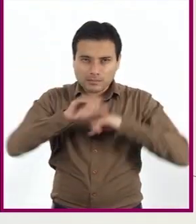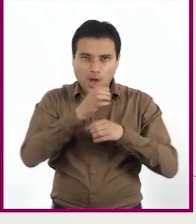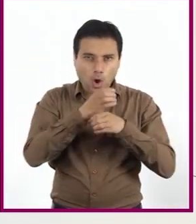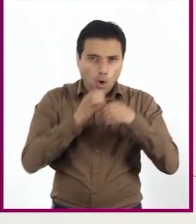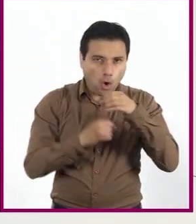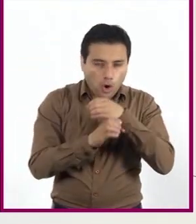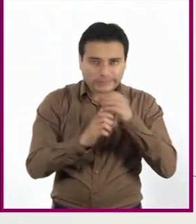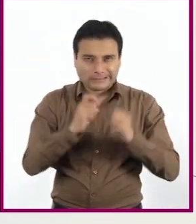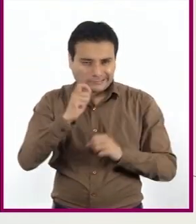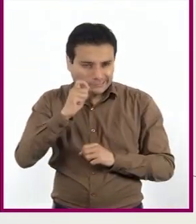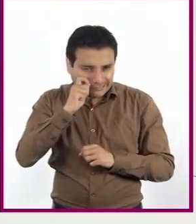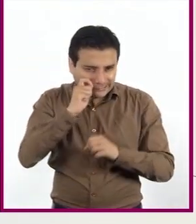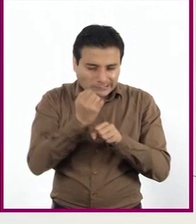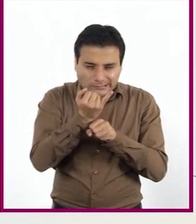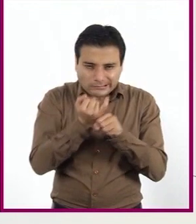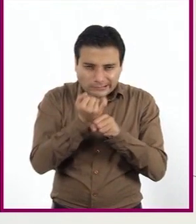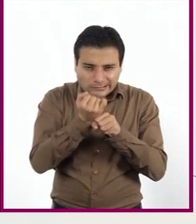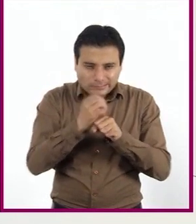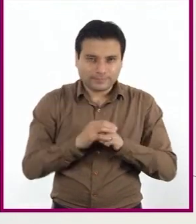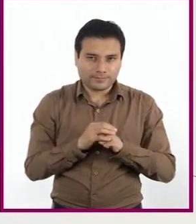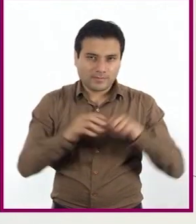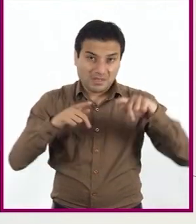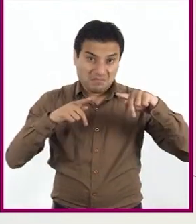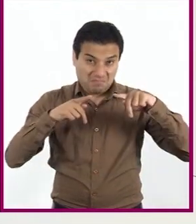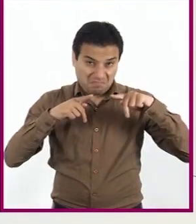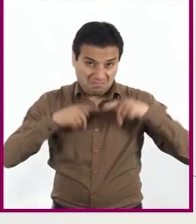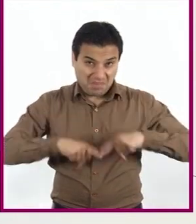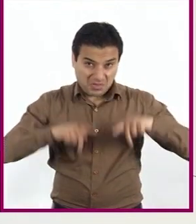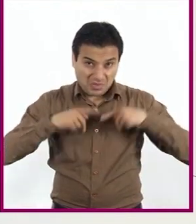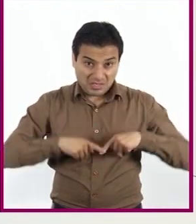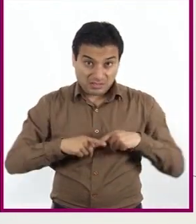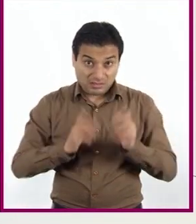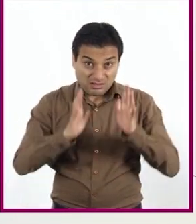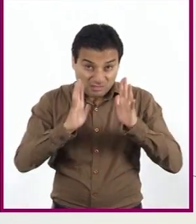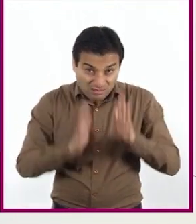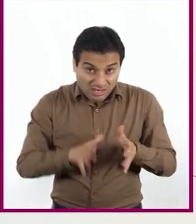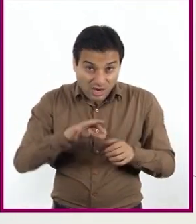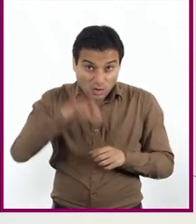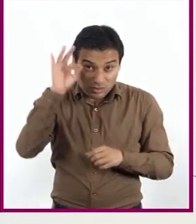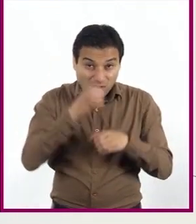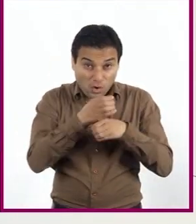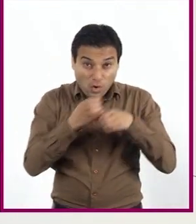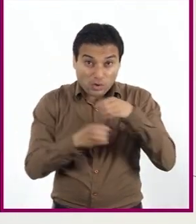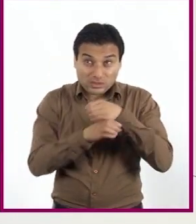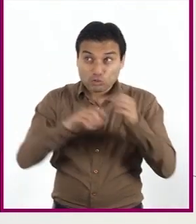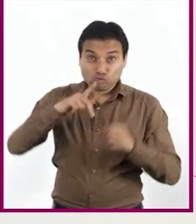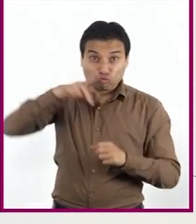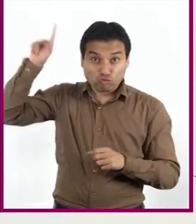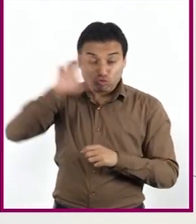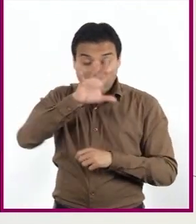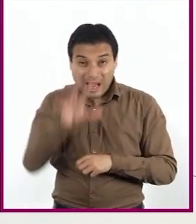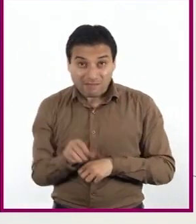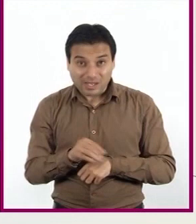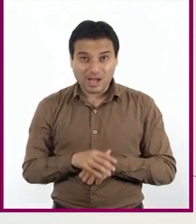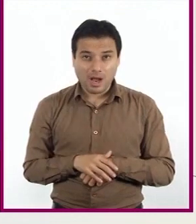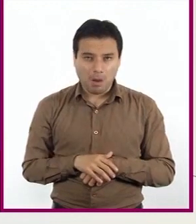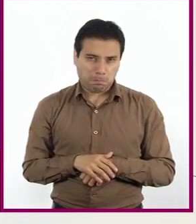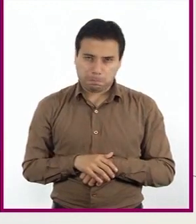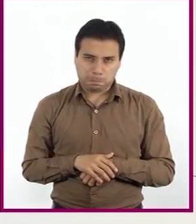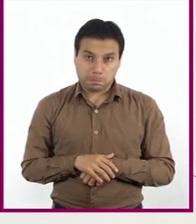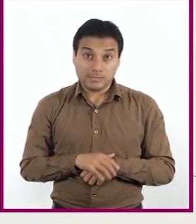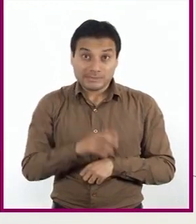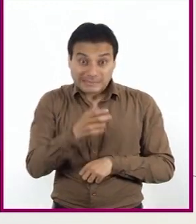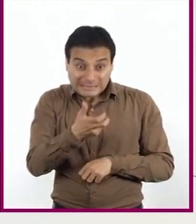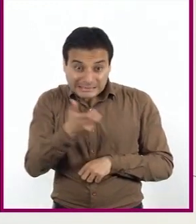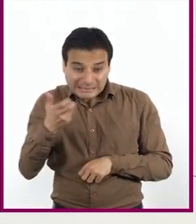esa civilización, los arqueólogos no han encontrado artefactos africanos. Además, los estudios de ADN